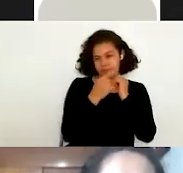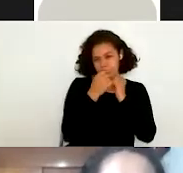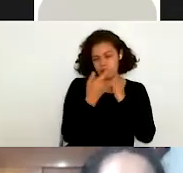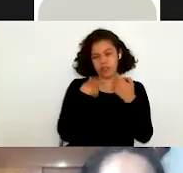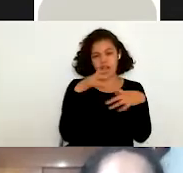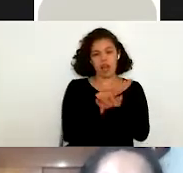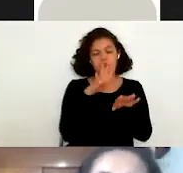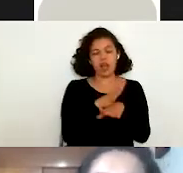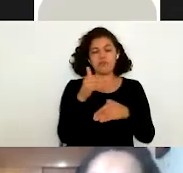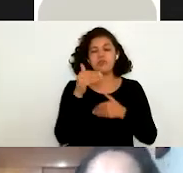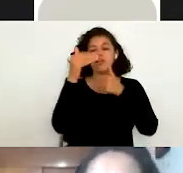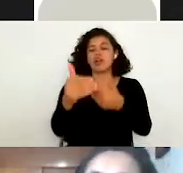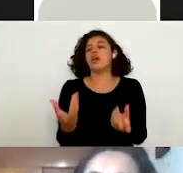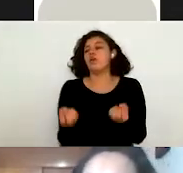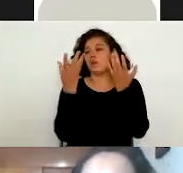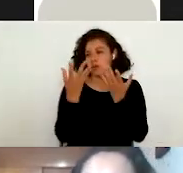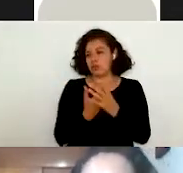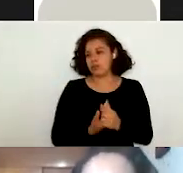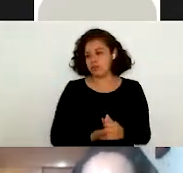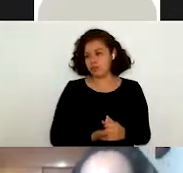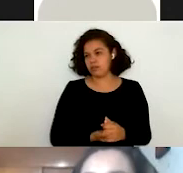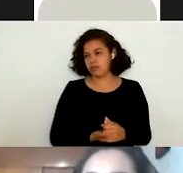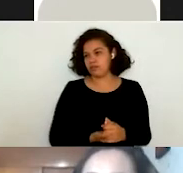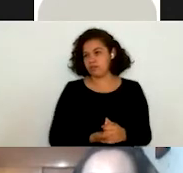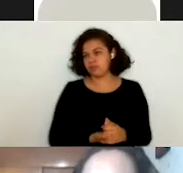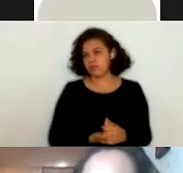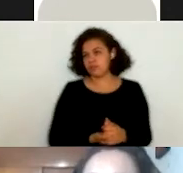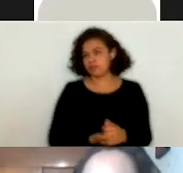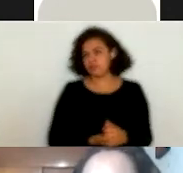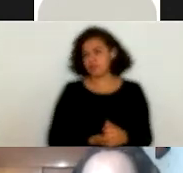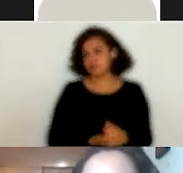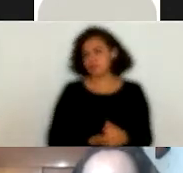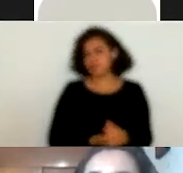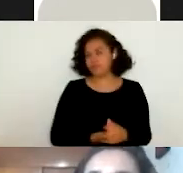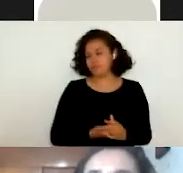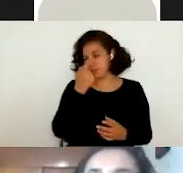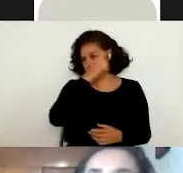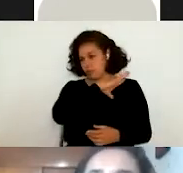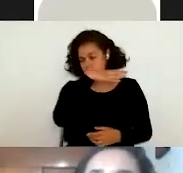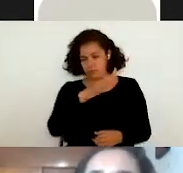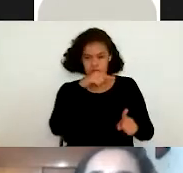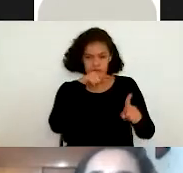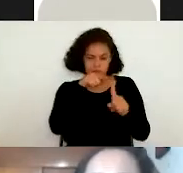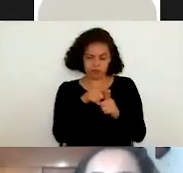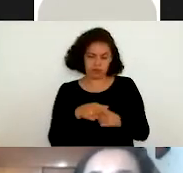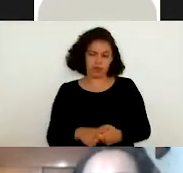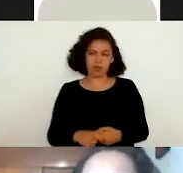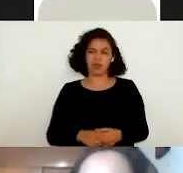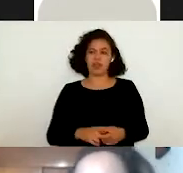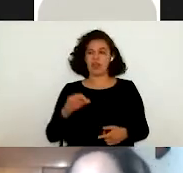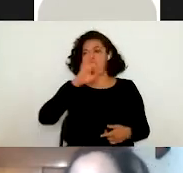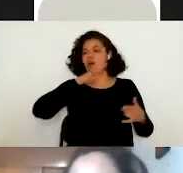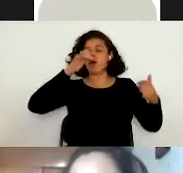o resultados del objetivo general, ¿no? Si nuestro objetivo general era que los